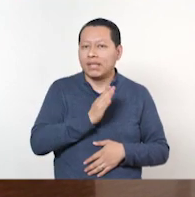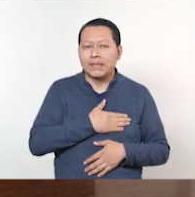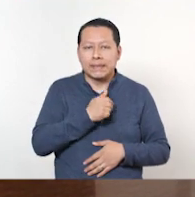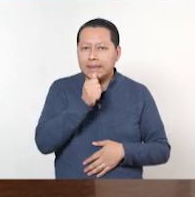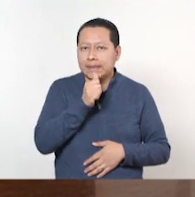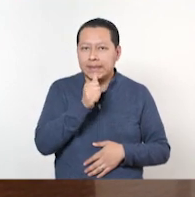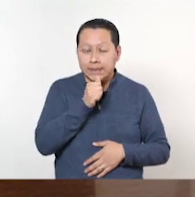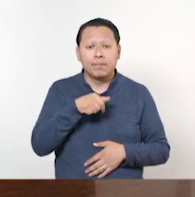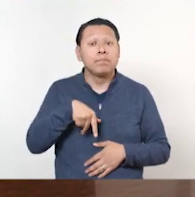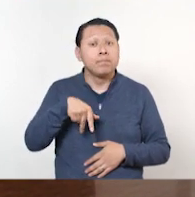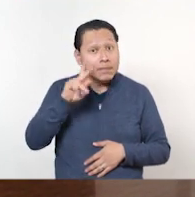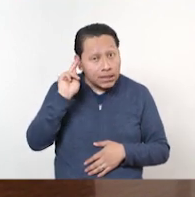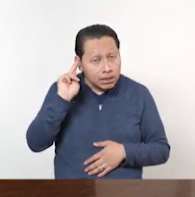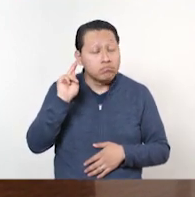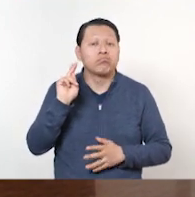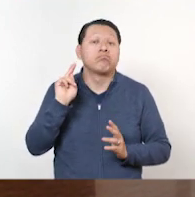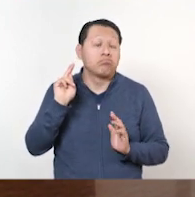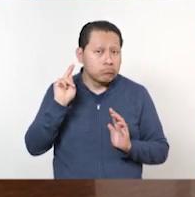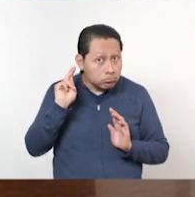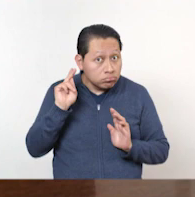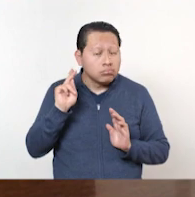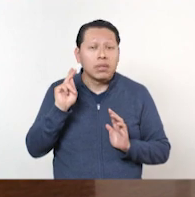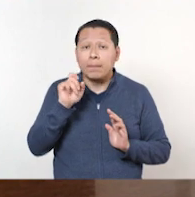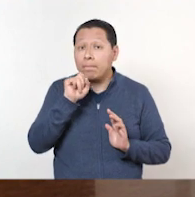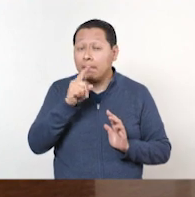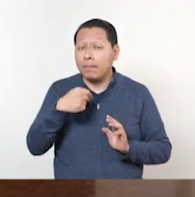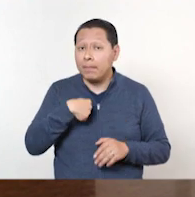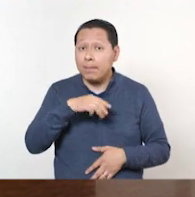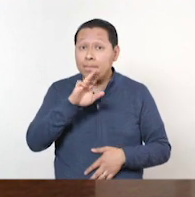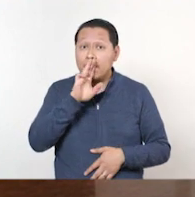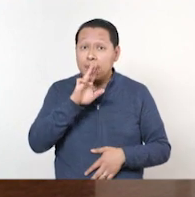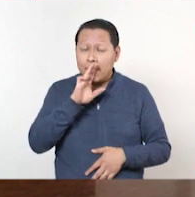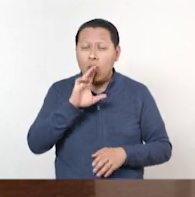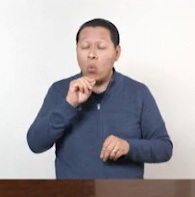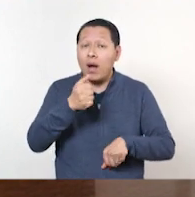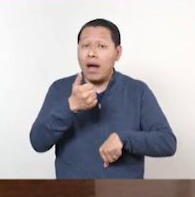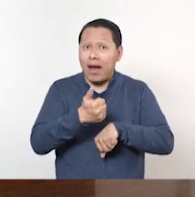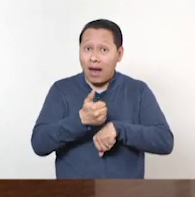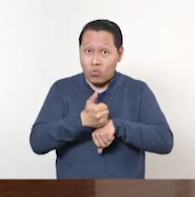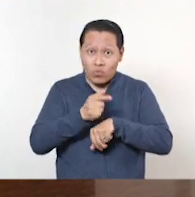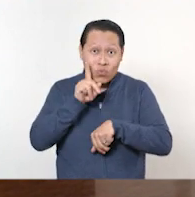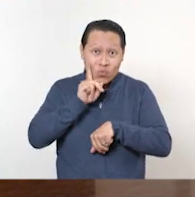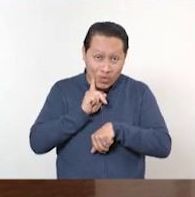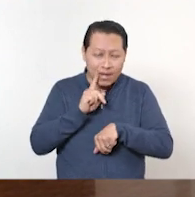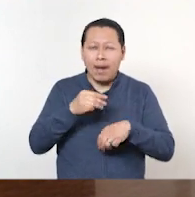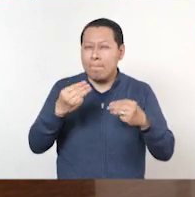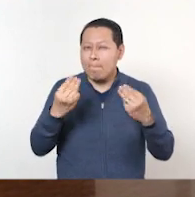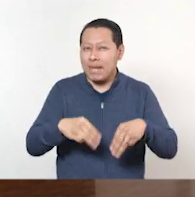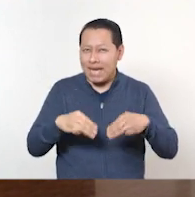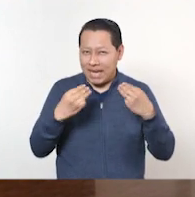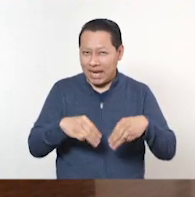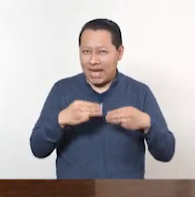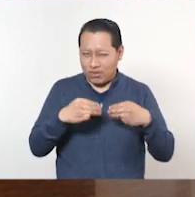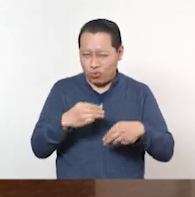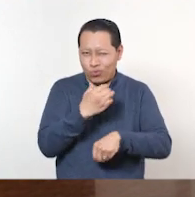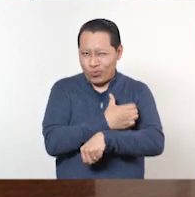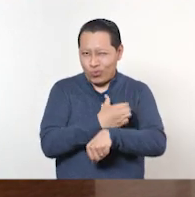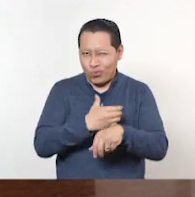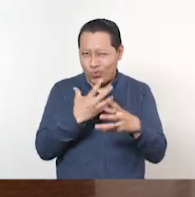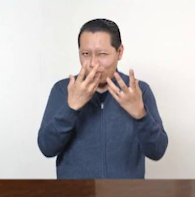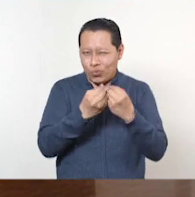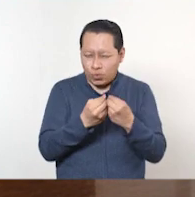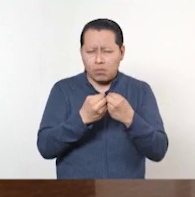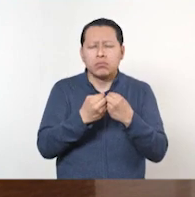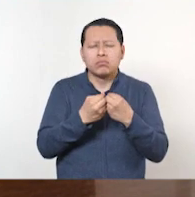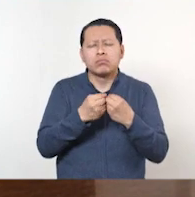lengua distinta al español, pero cuando acompañaba a mi mamá o a mi abuela al mercado, escuchaba